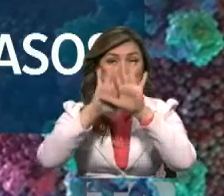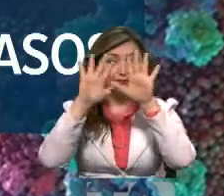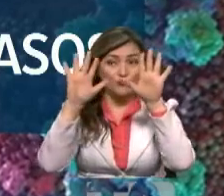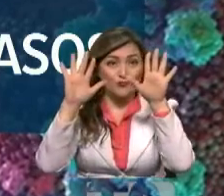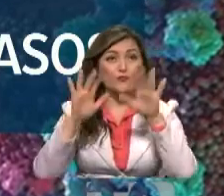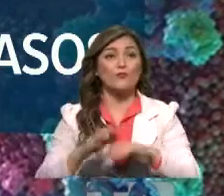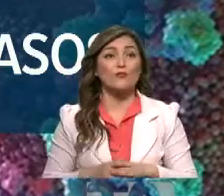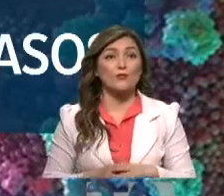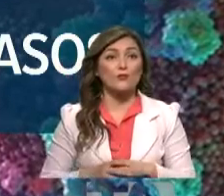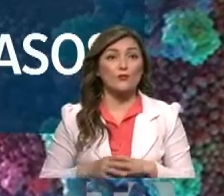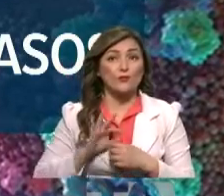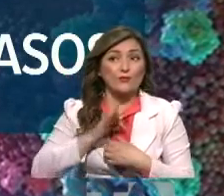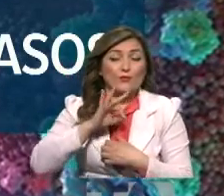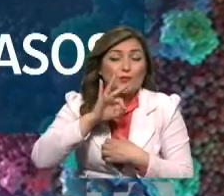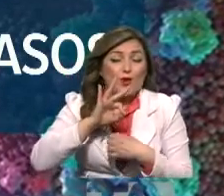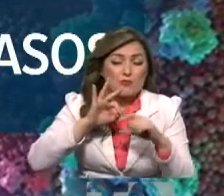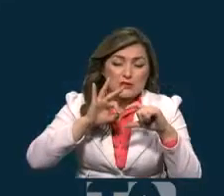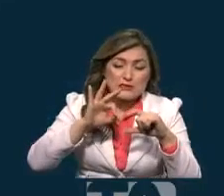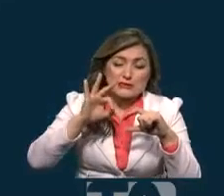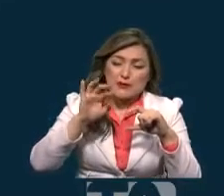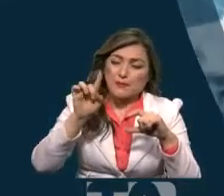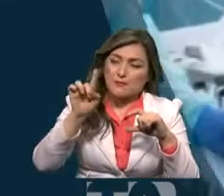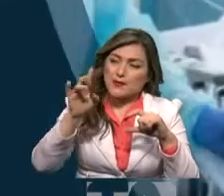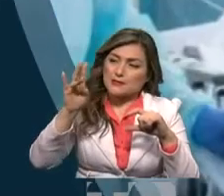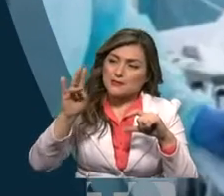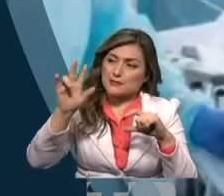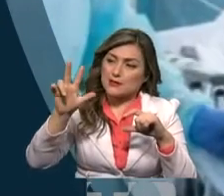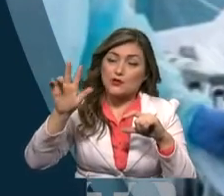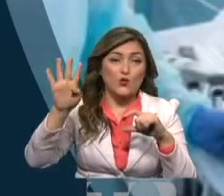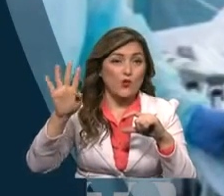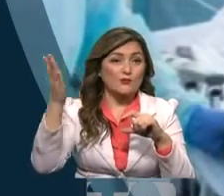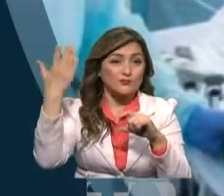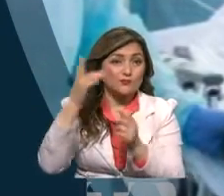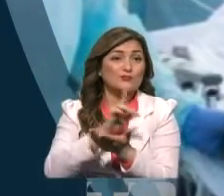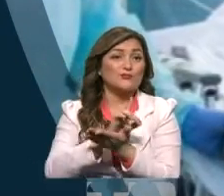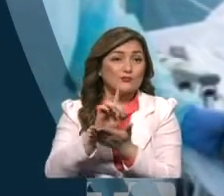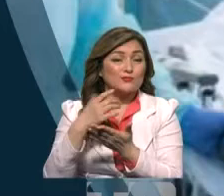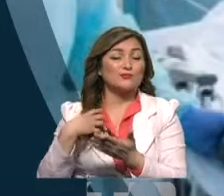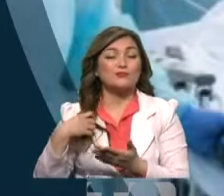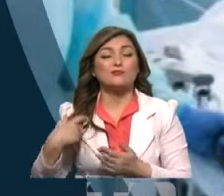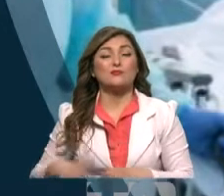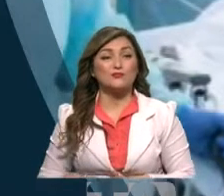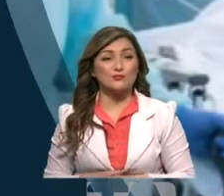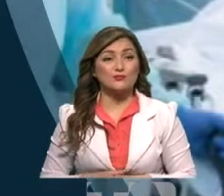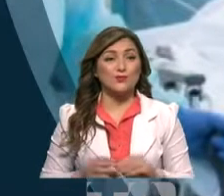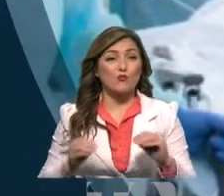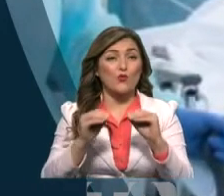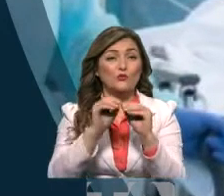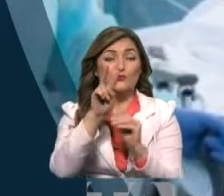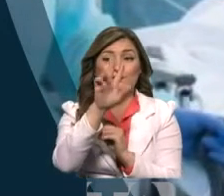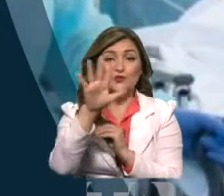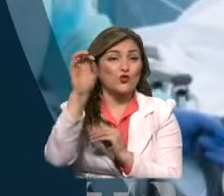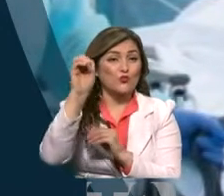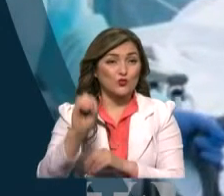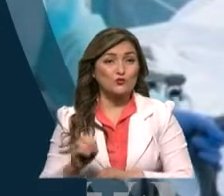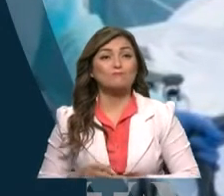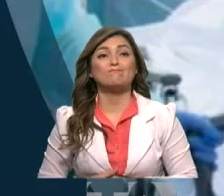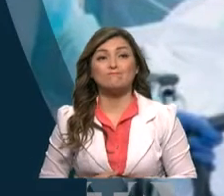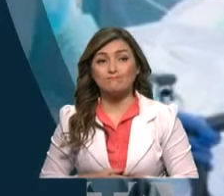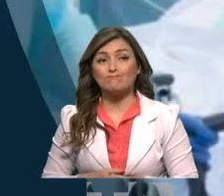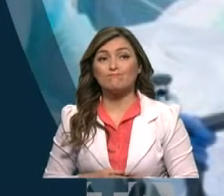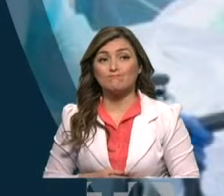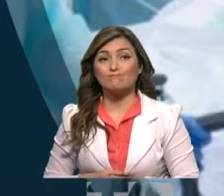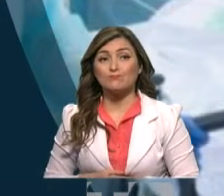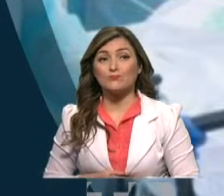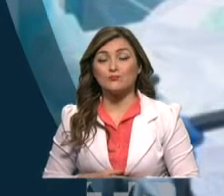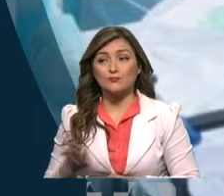los casos de COVID-19 ascendieron a 1,734 la semana anterior, que representaron un aumento del 25% respecto